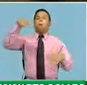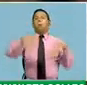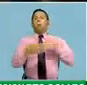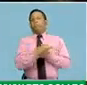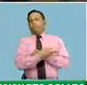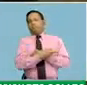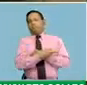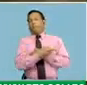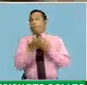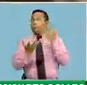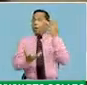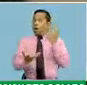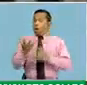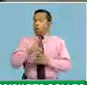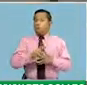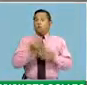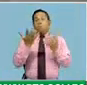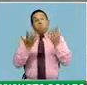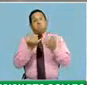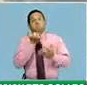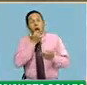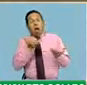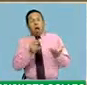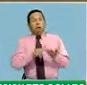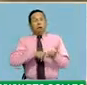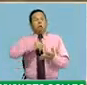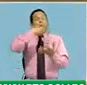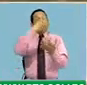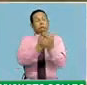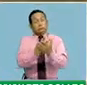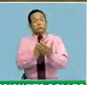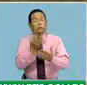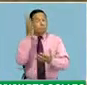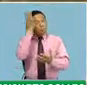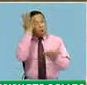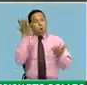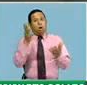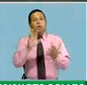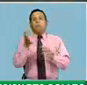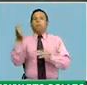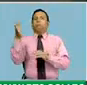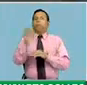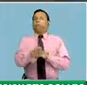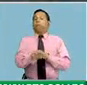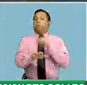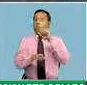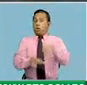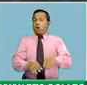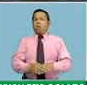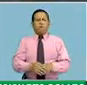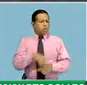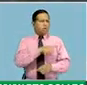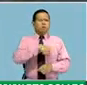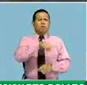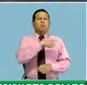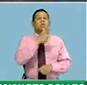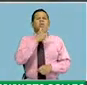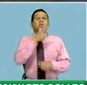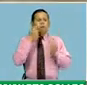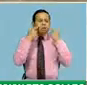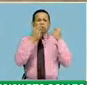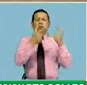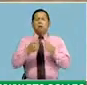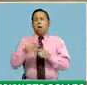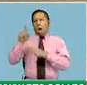Pero que una mala maniobra, un paso en falso, les podría provocar hasta la muerte. ¿Quién controla? Aquí sí, viendo a los